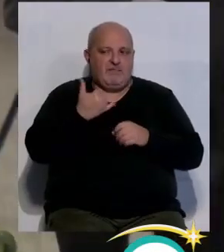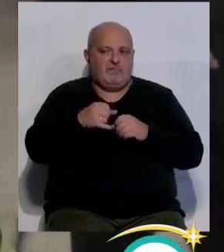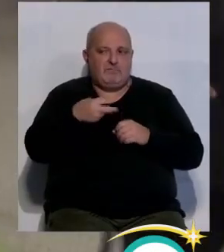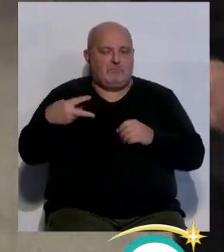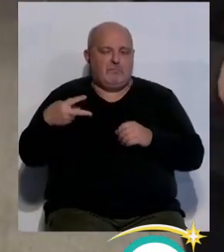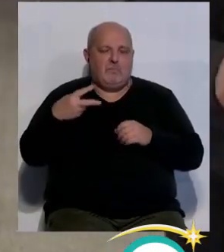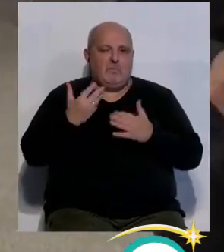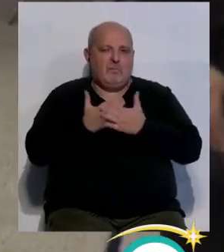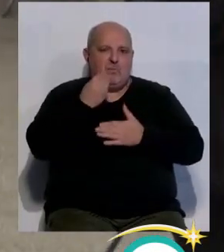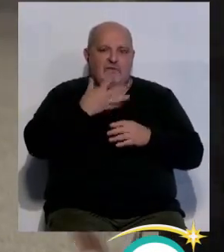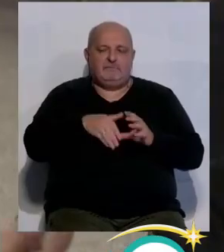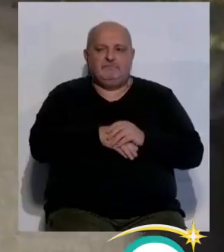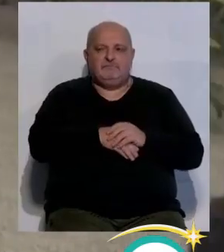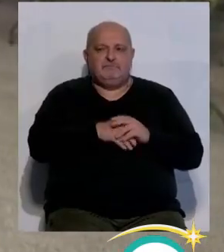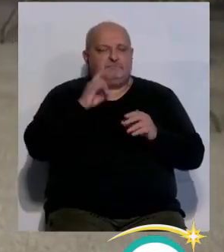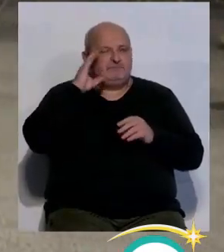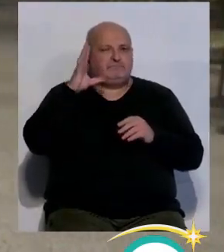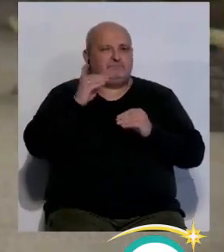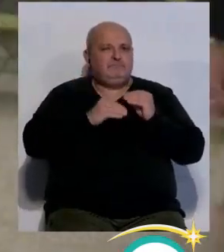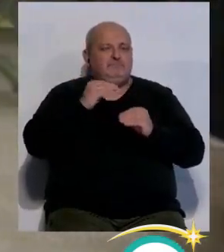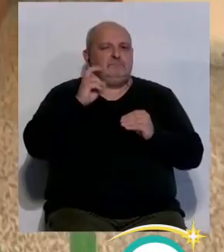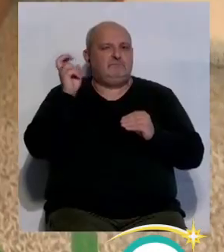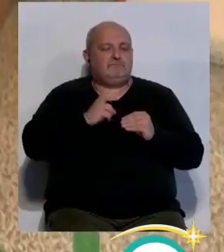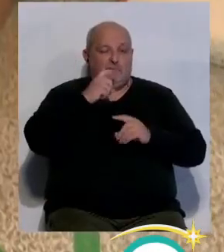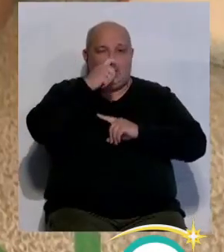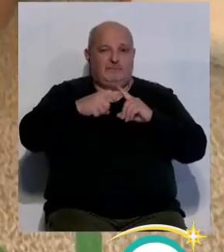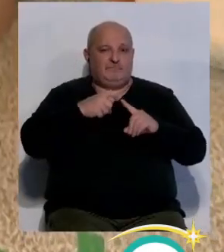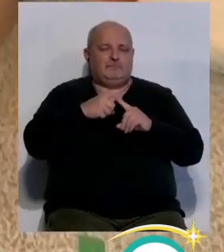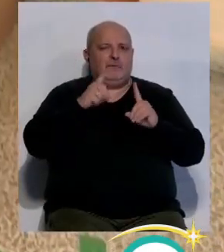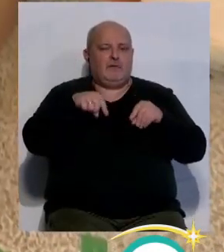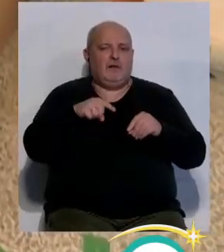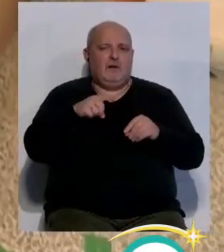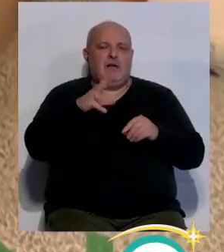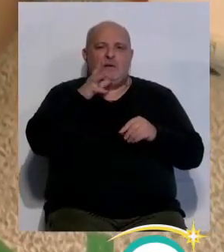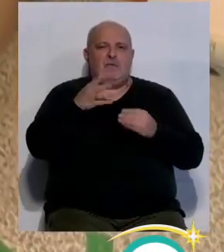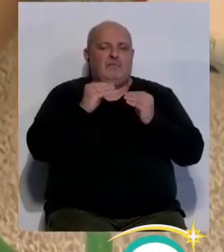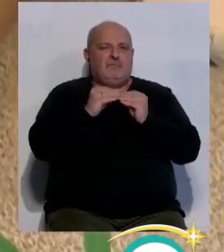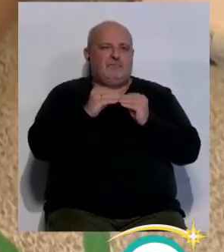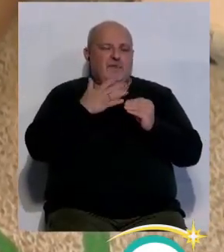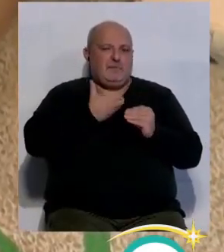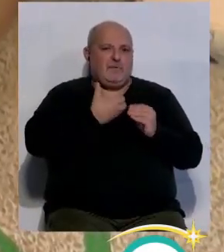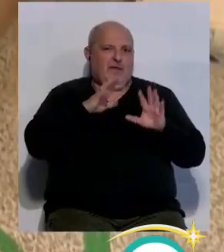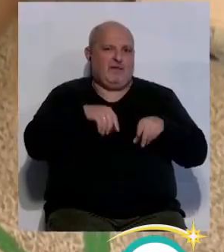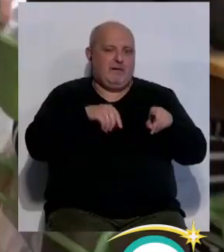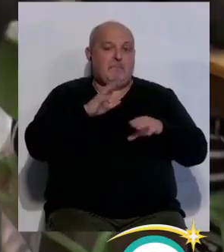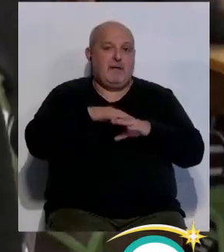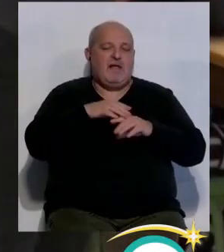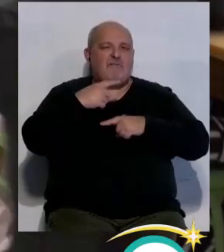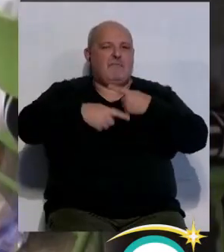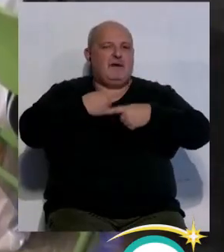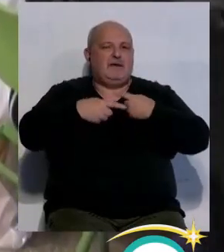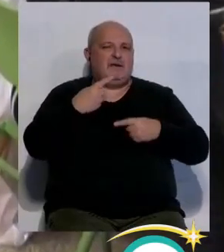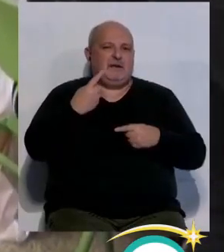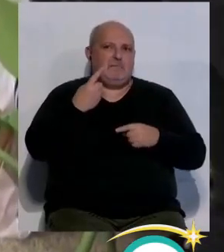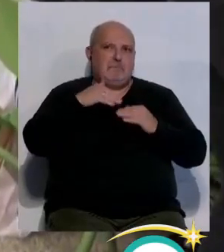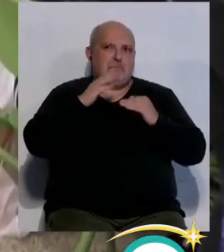yendo la jornada muy bien. Esta iniciativa, que se lleva a cabo cada año, está también auspiciada por el Ayuntamiento de Cádiz para las familias que